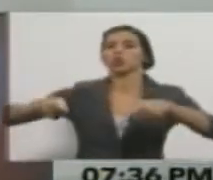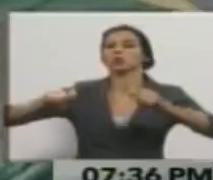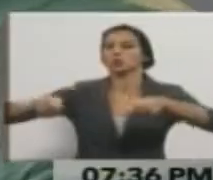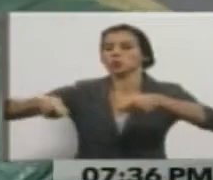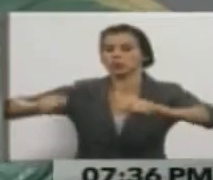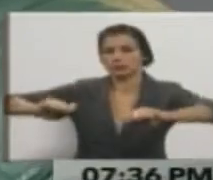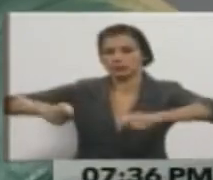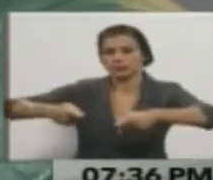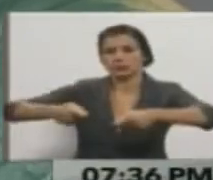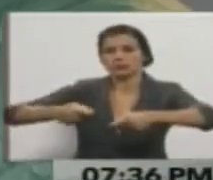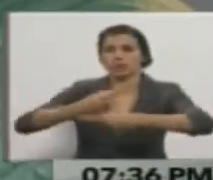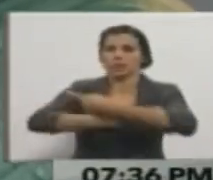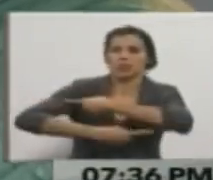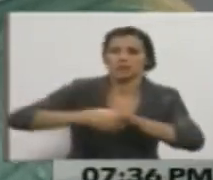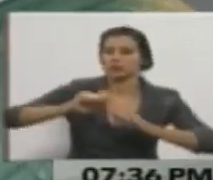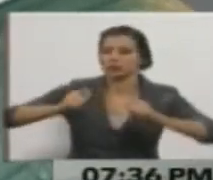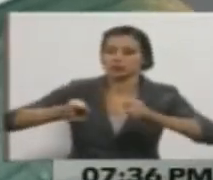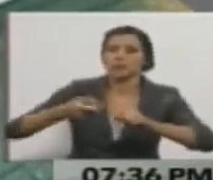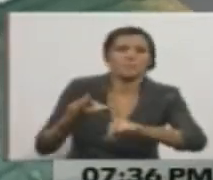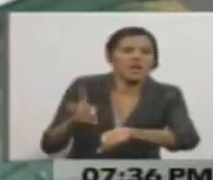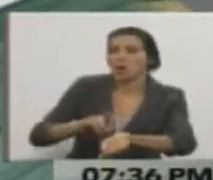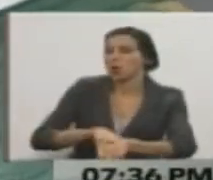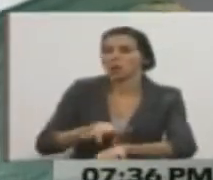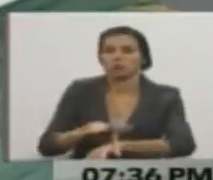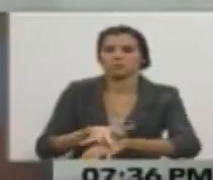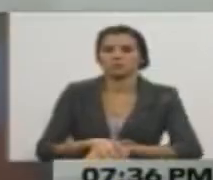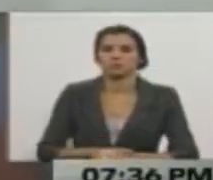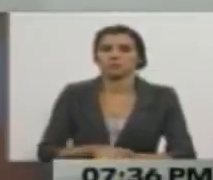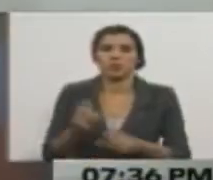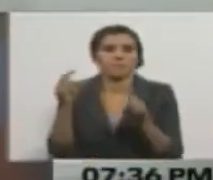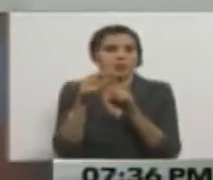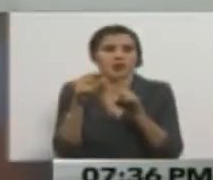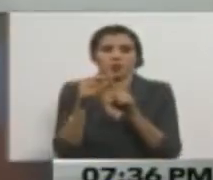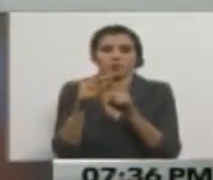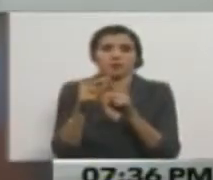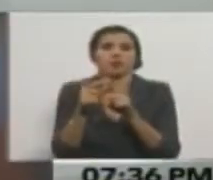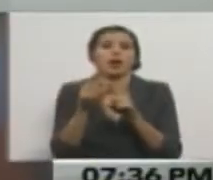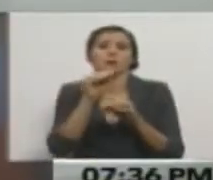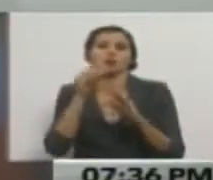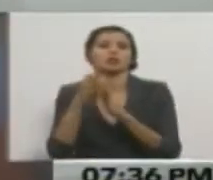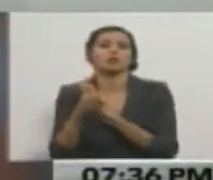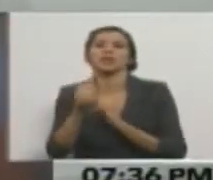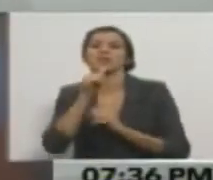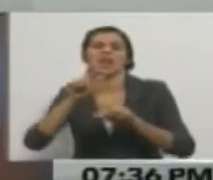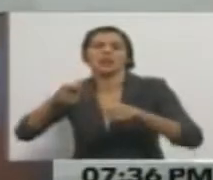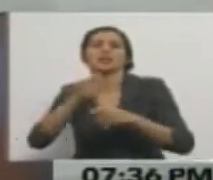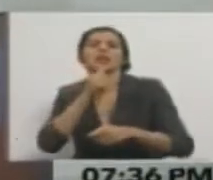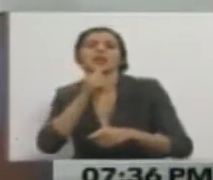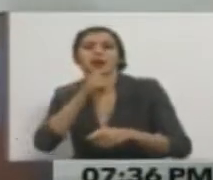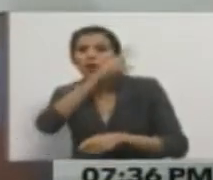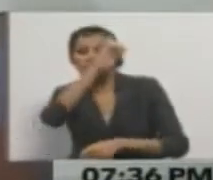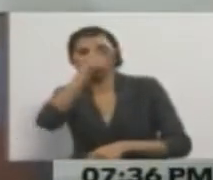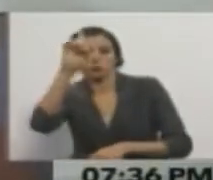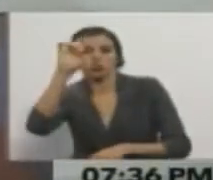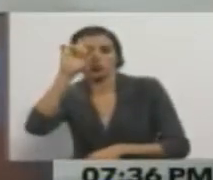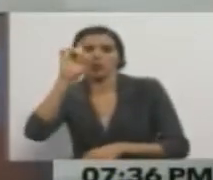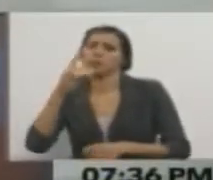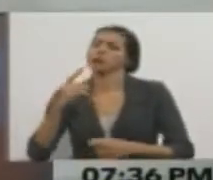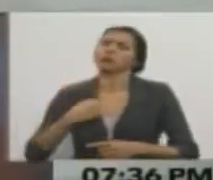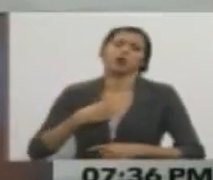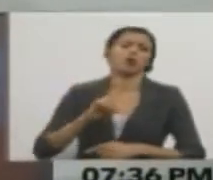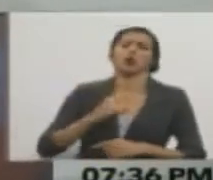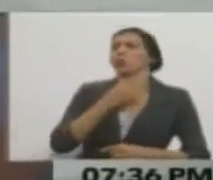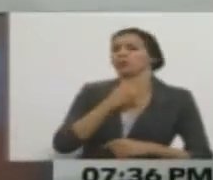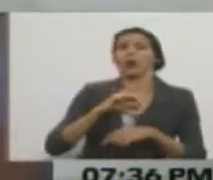torturarían peor, según sus palabras, en ese caso hablaba de Diosdado Cabello, pero que ellos no eran así, eran demócratas,